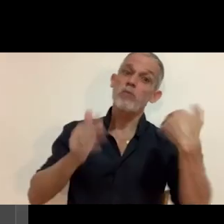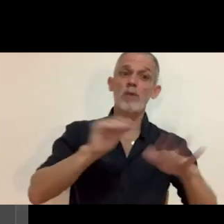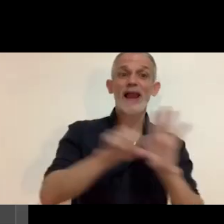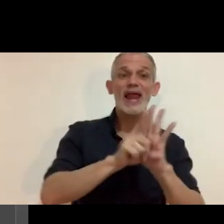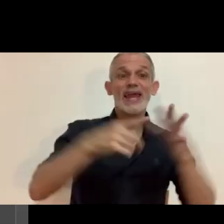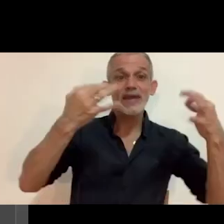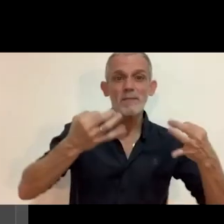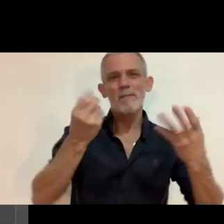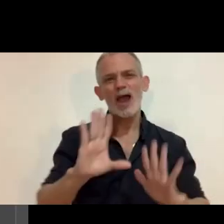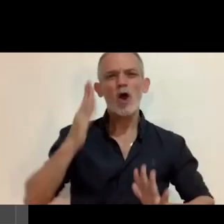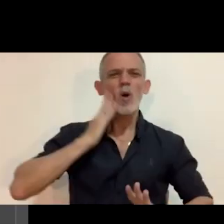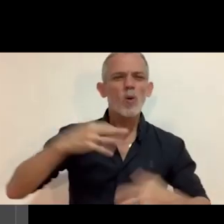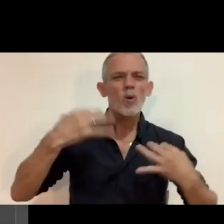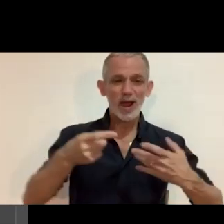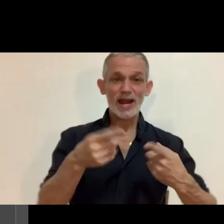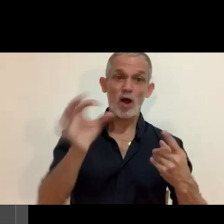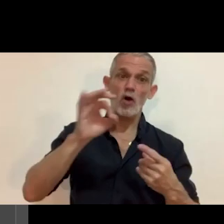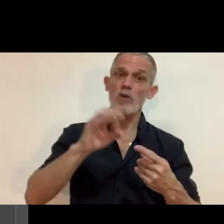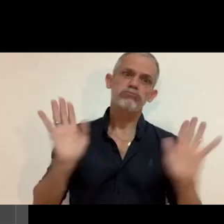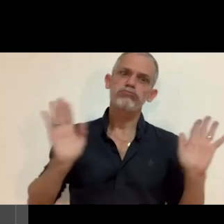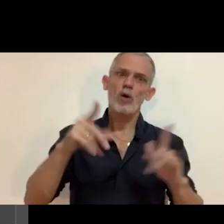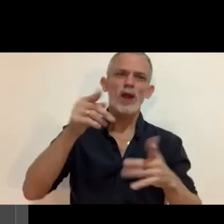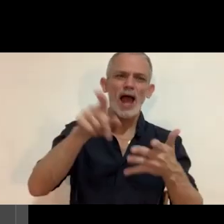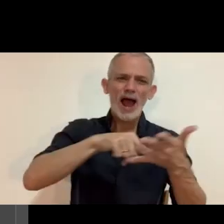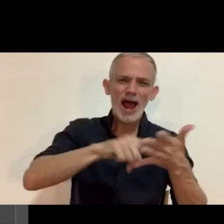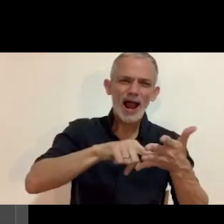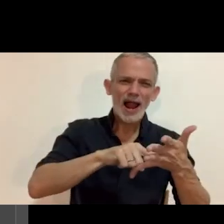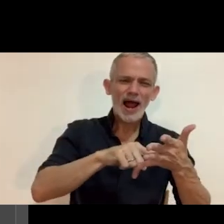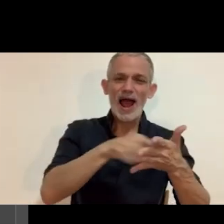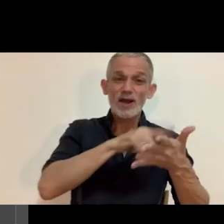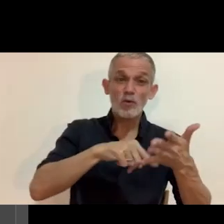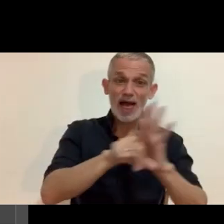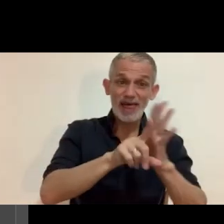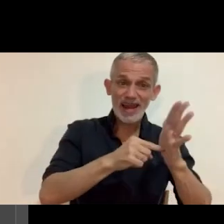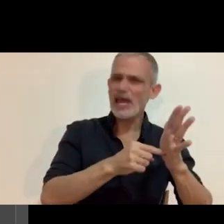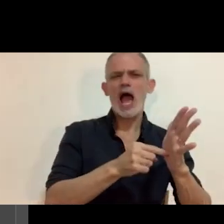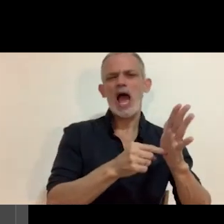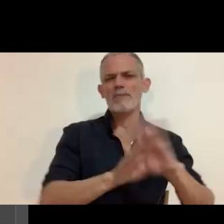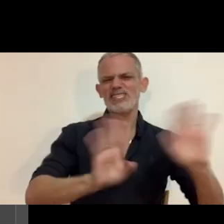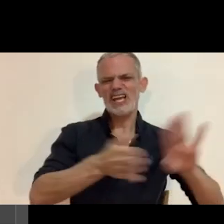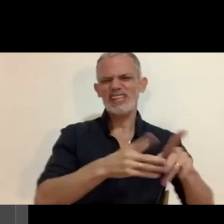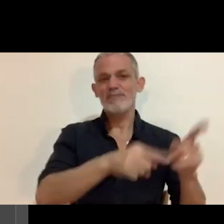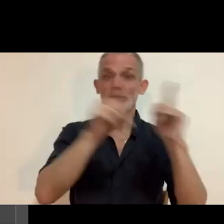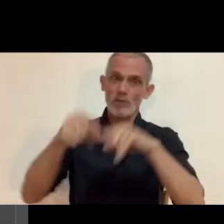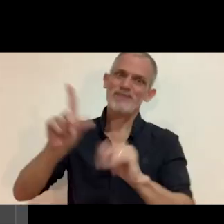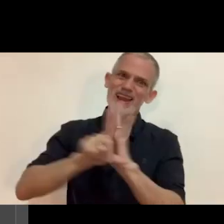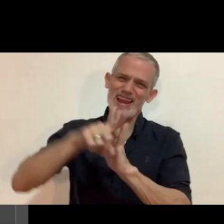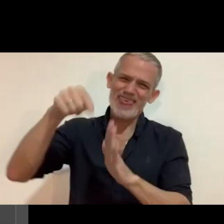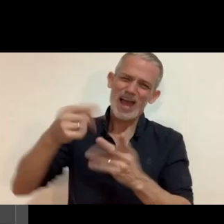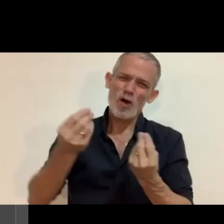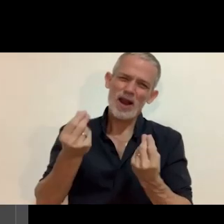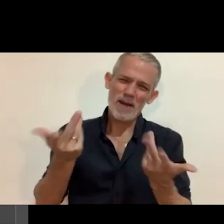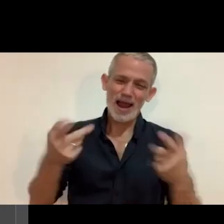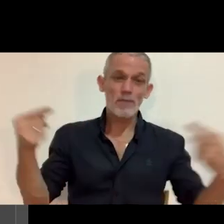la ultraactividad de una norma derogada, ¿sí? Esas cuestiones son, digamos que se